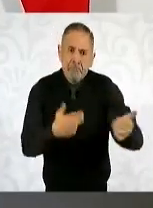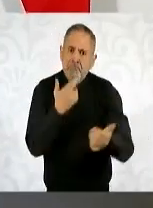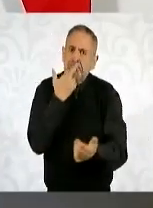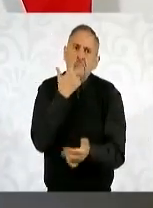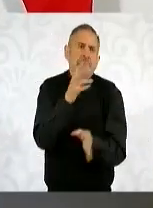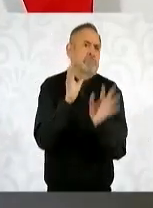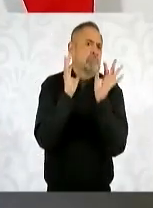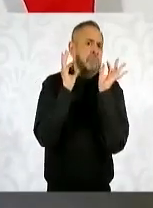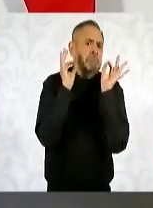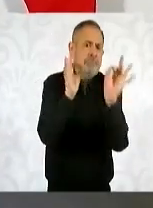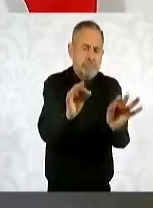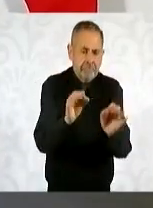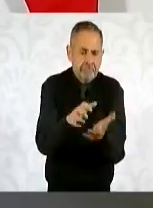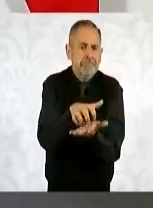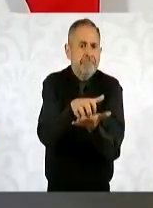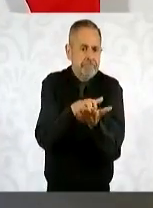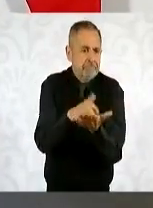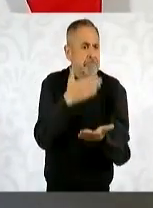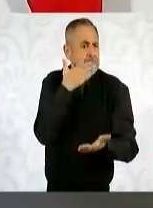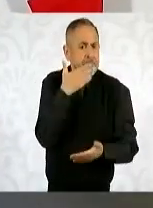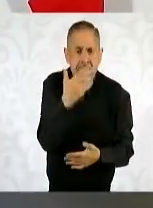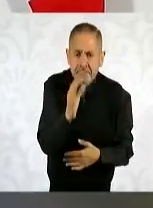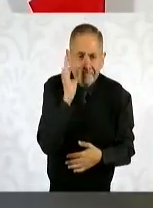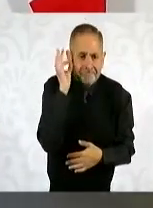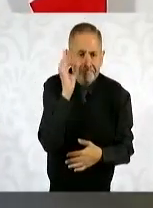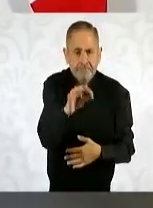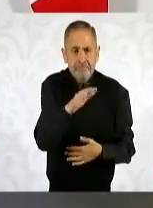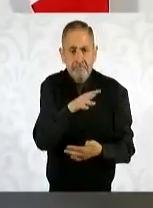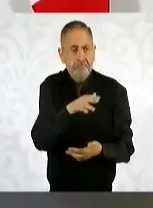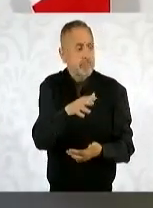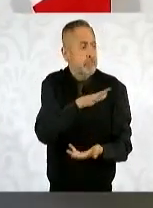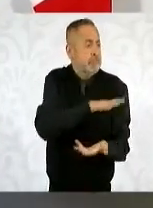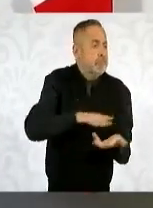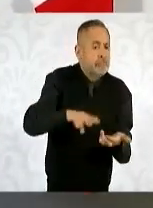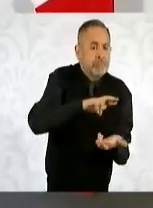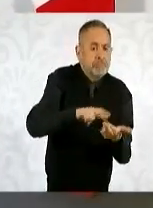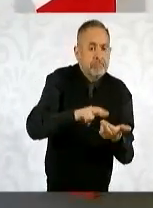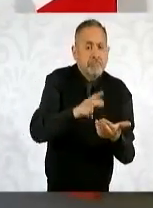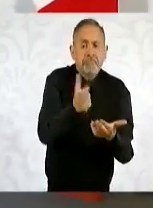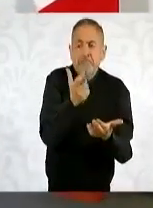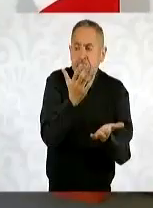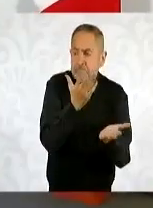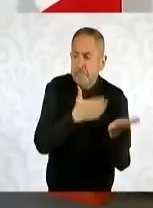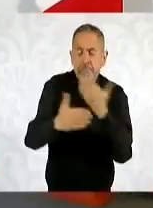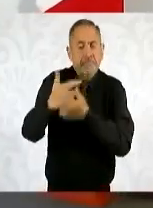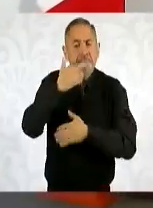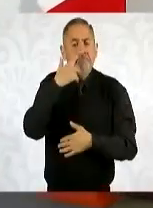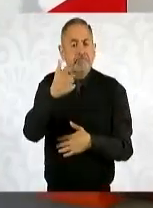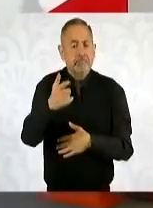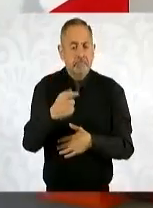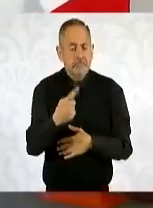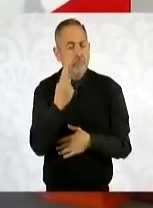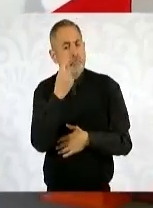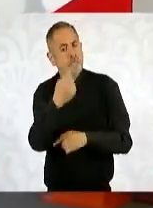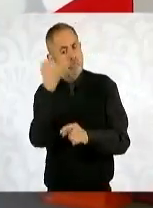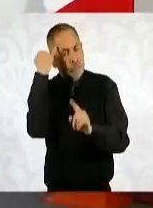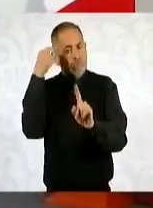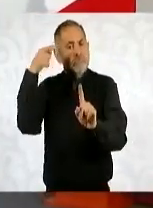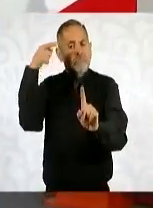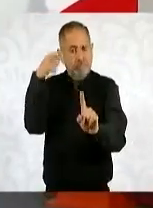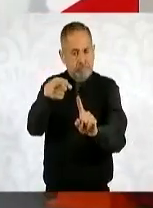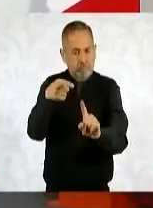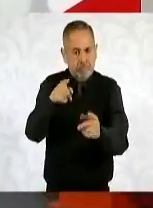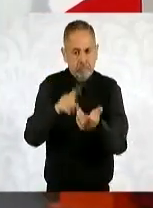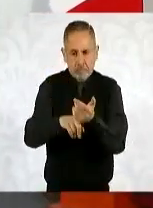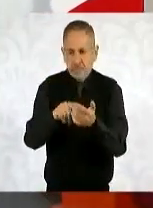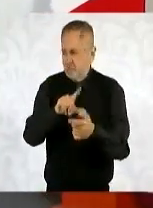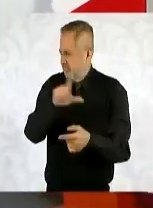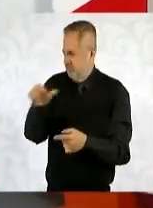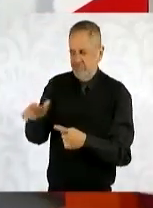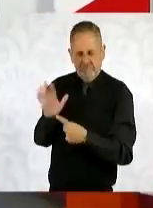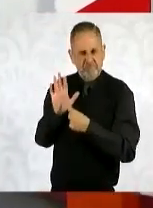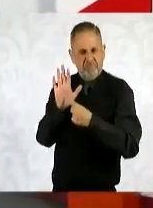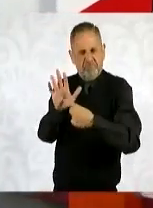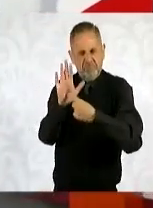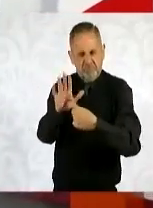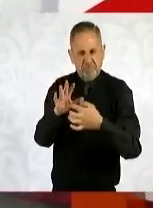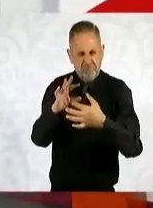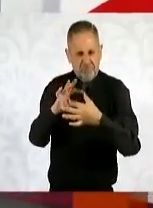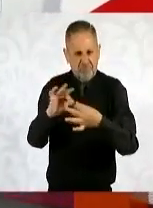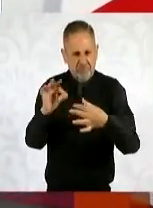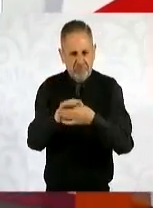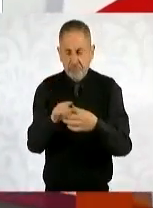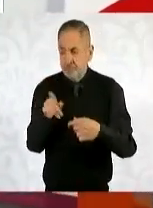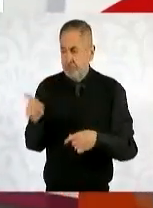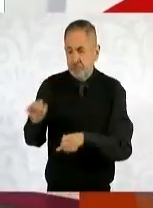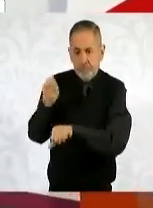y además genera desarrollo regional. Uno de los proyectos que tenemos, que vamos a presentar y que está desarrollando